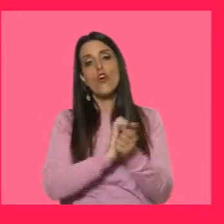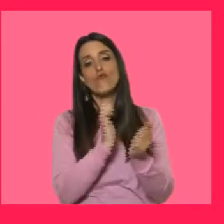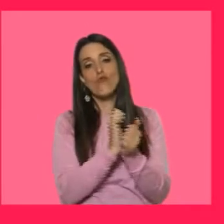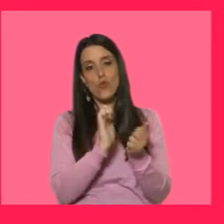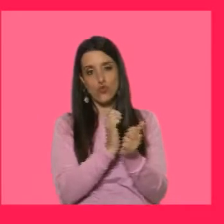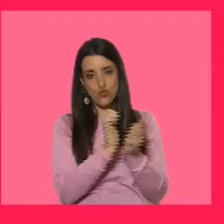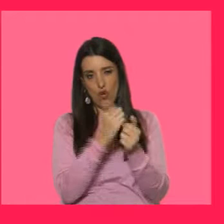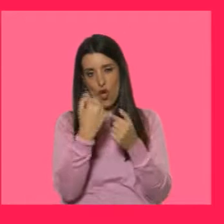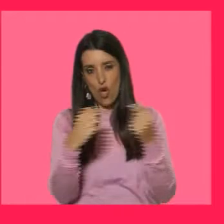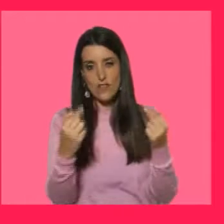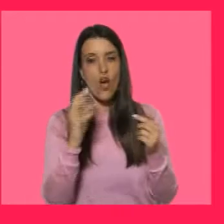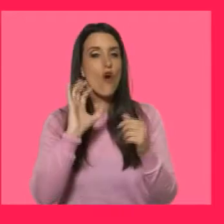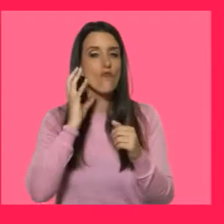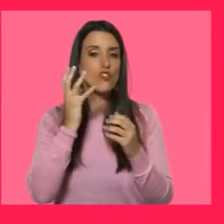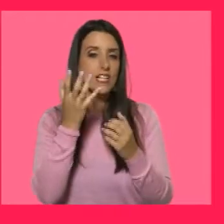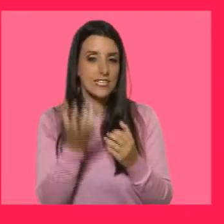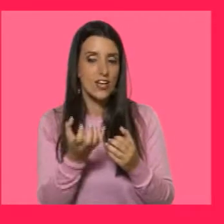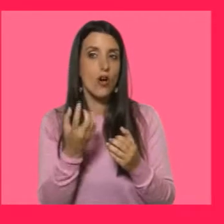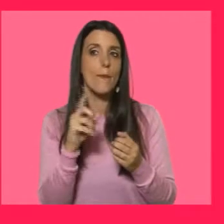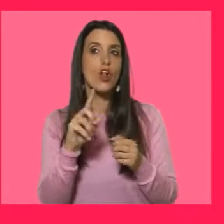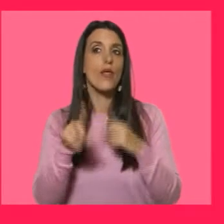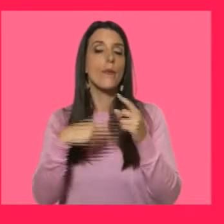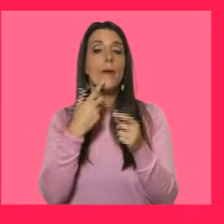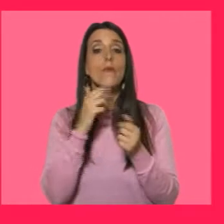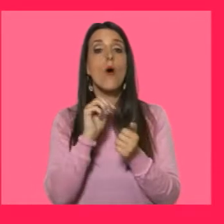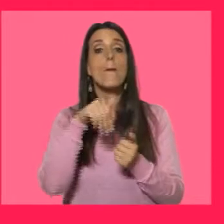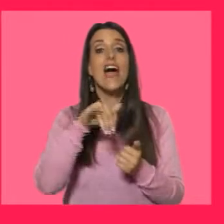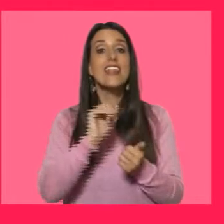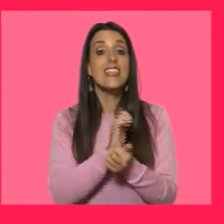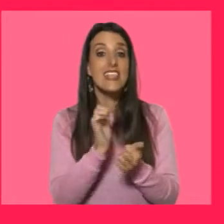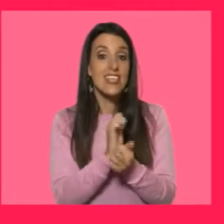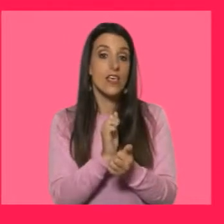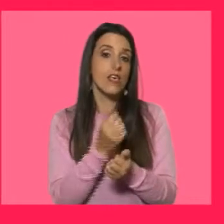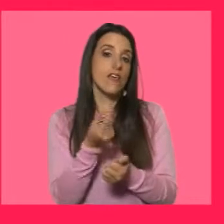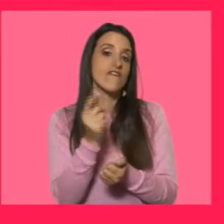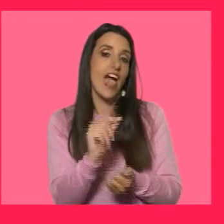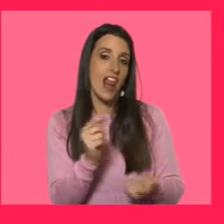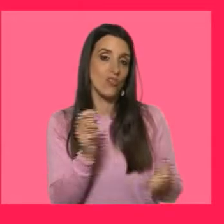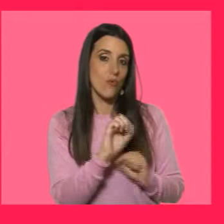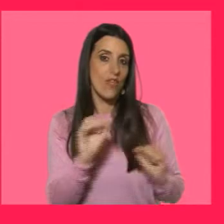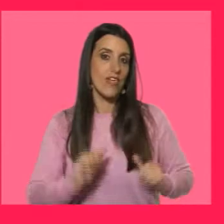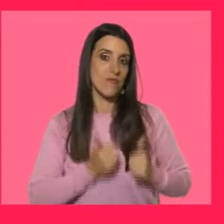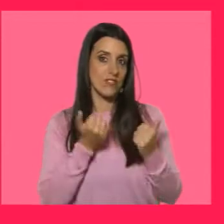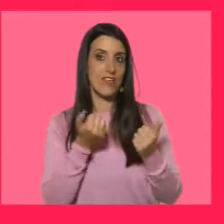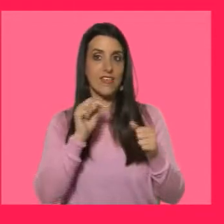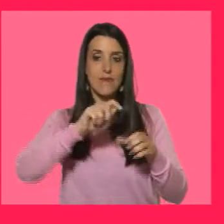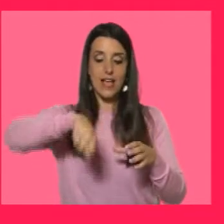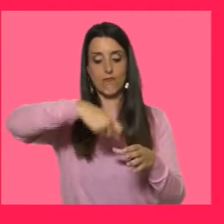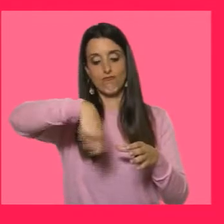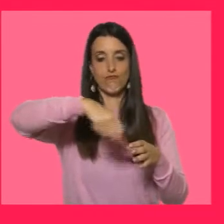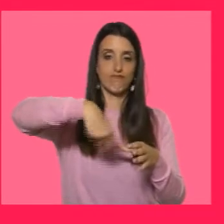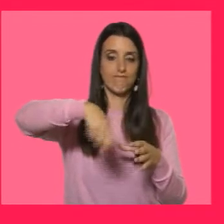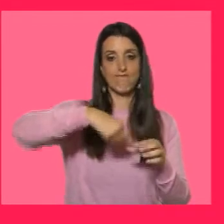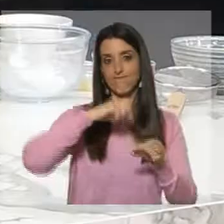secos. Pero también vas a ver, cuando vamos al relleno, que tenemos la opción de hacerlo con maní, que es muchísimo más caro. Y ahí vamos mezclando, poco a